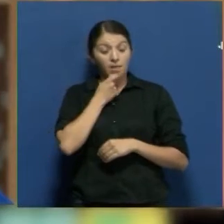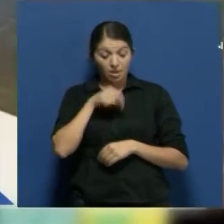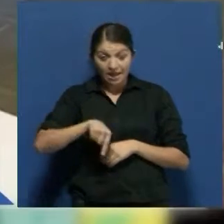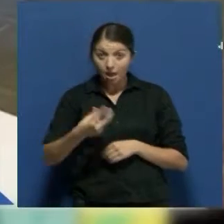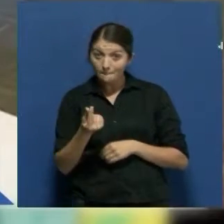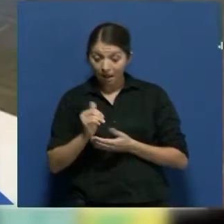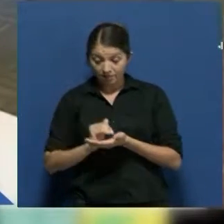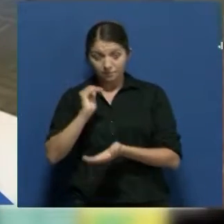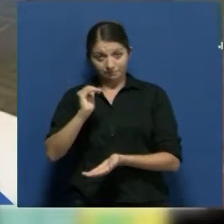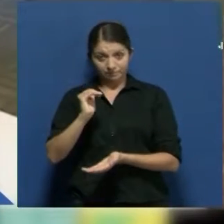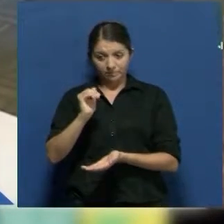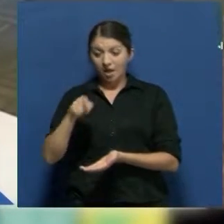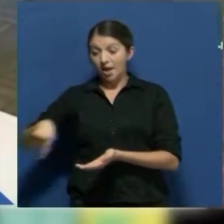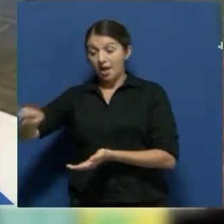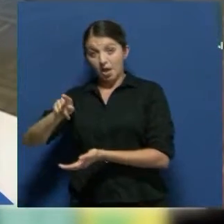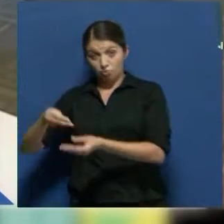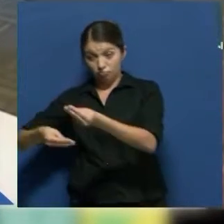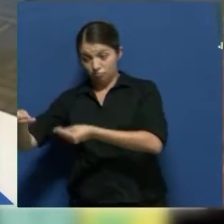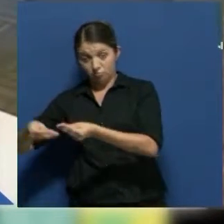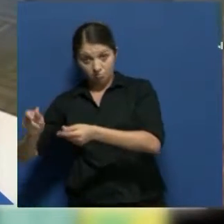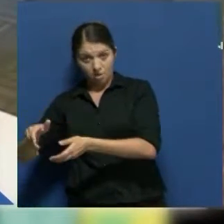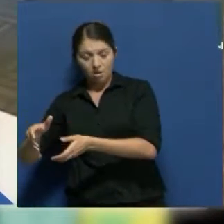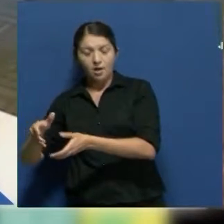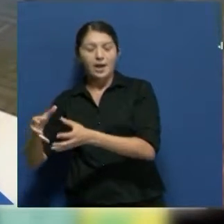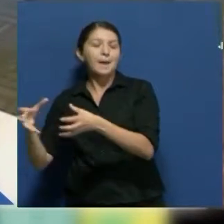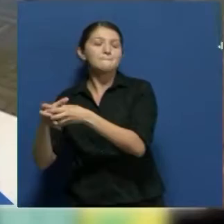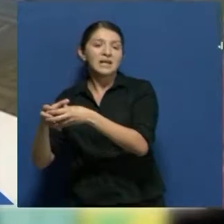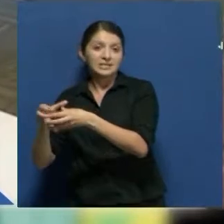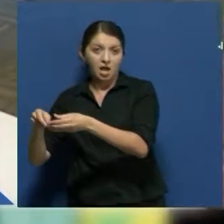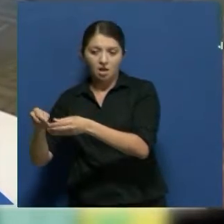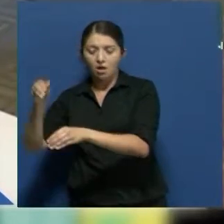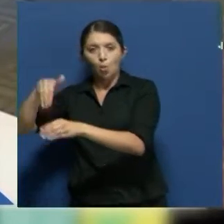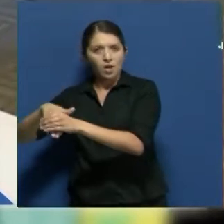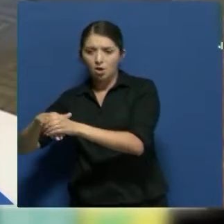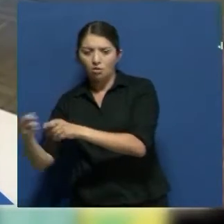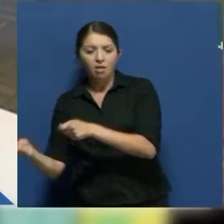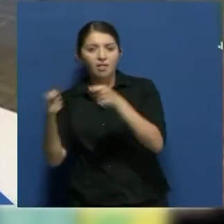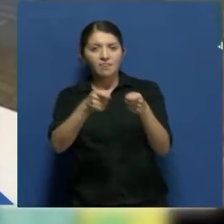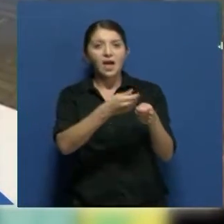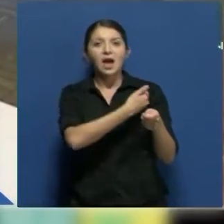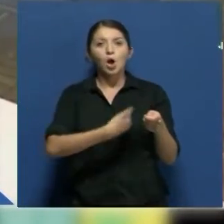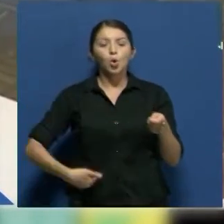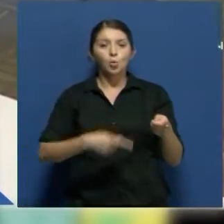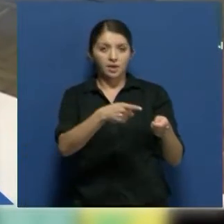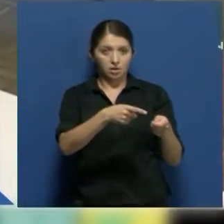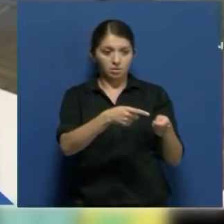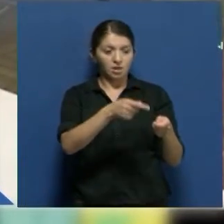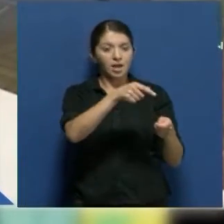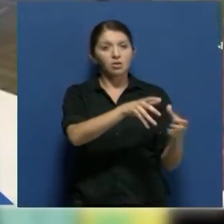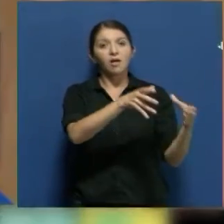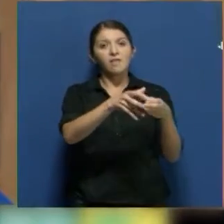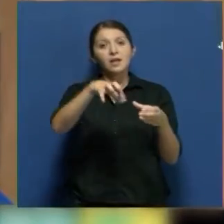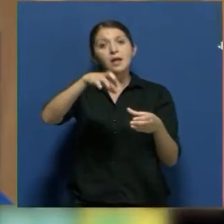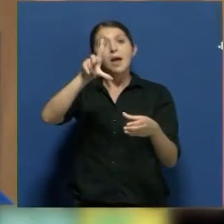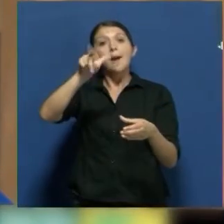vez de seguir en manos de los Macri, se lo diéramos al Estado argentino y el Estado argentino no lo tocará, simplemente lo que quiera es: vamos a ponerlo en un plazo fijo.